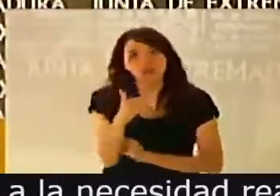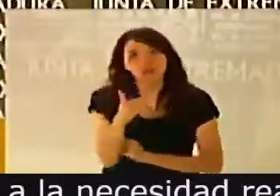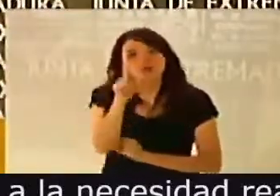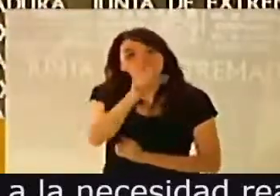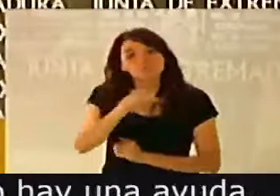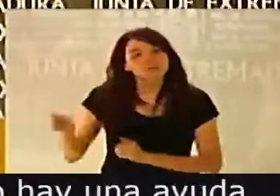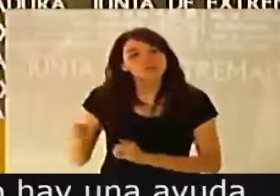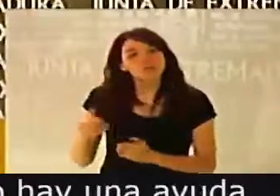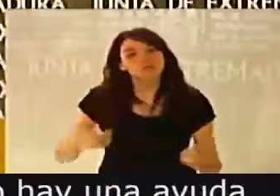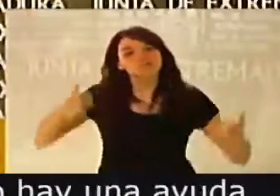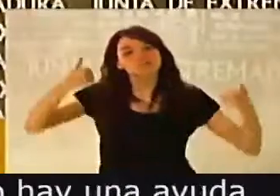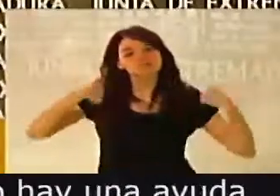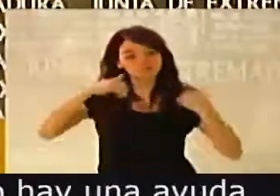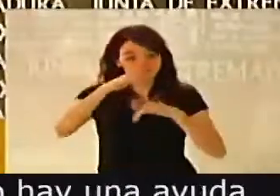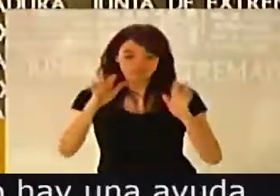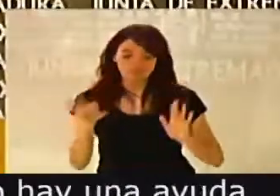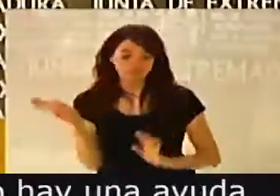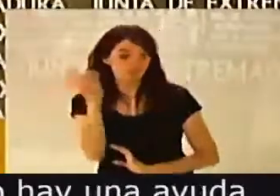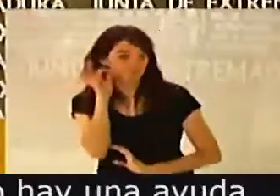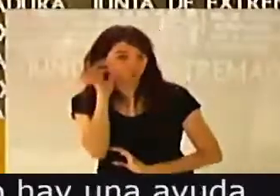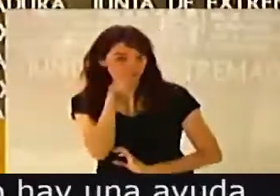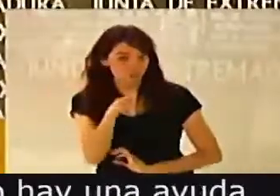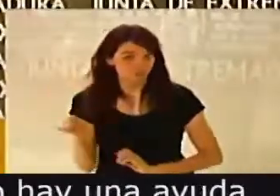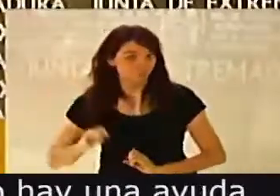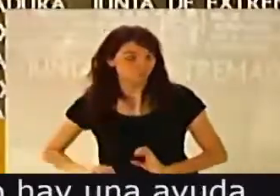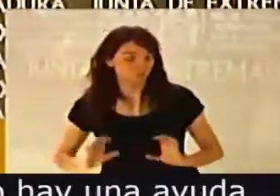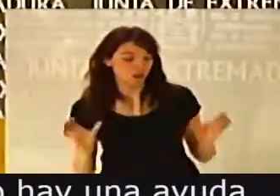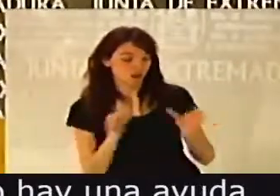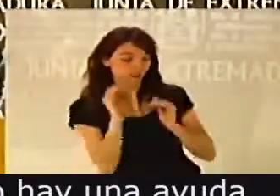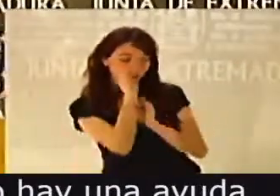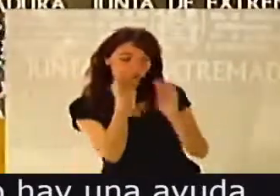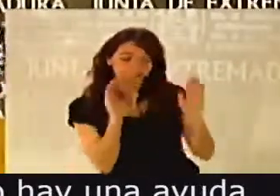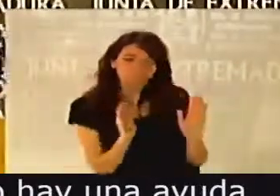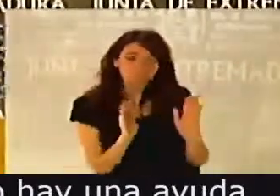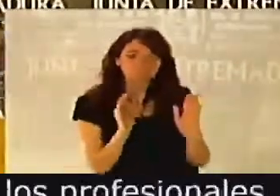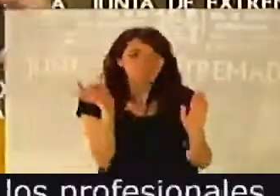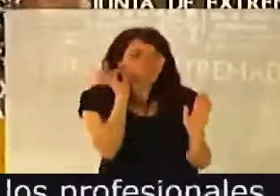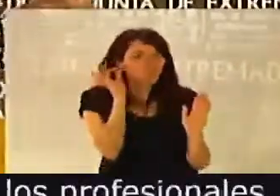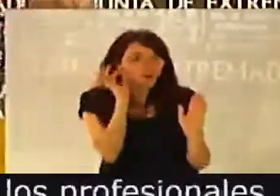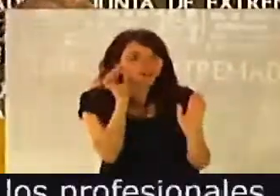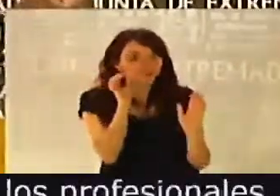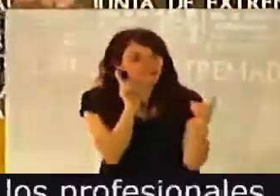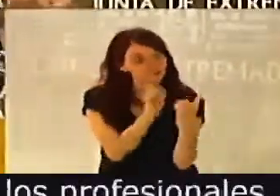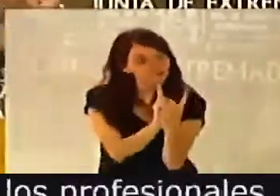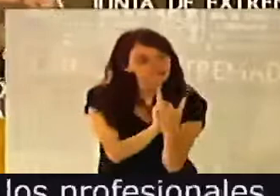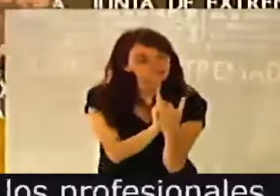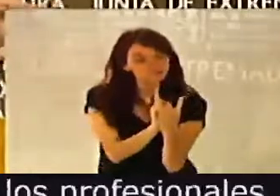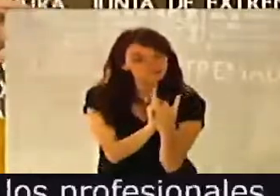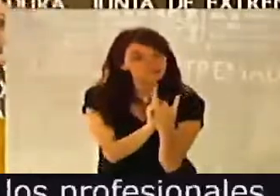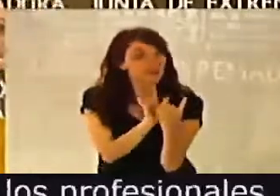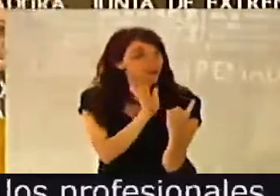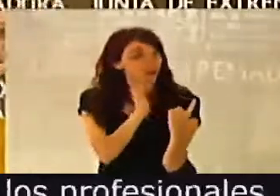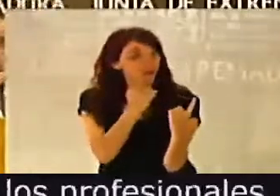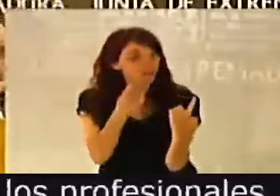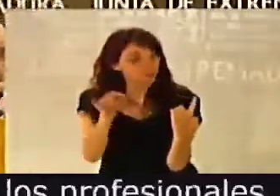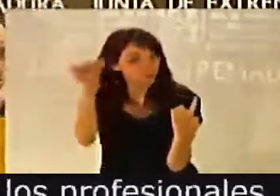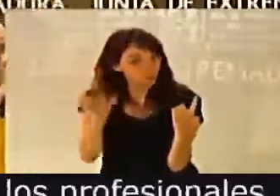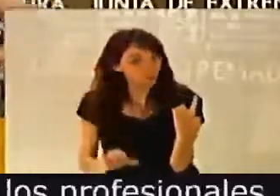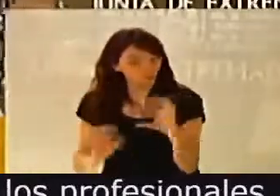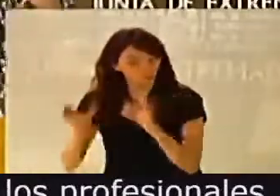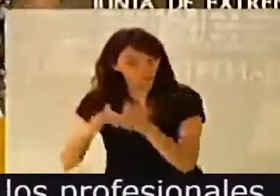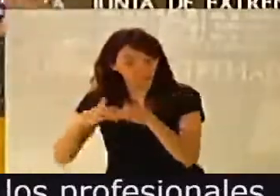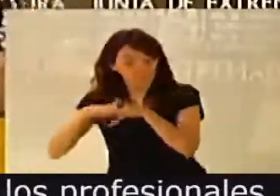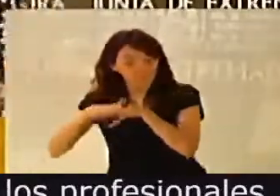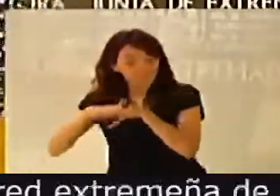encargadas de atender a estas mujeres, los profesionales encargados de atender a estas mujeres de esa red extremeña de atención a las mujeres víctimas,